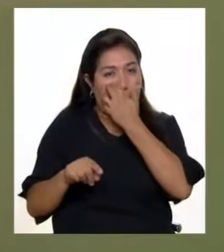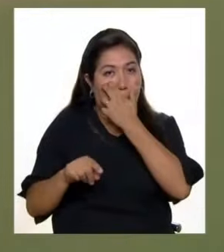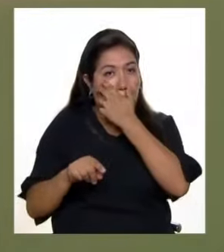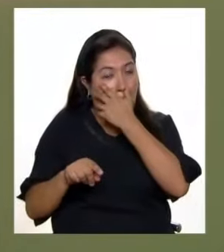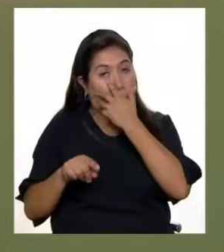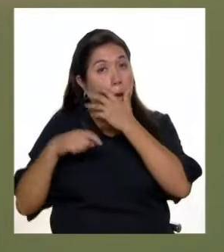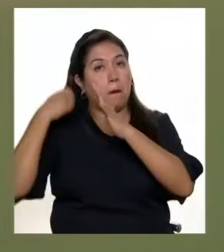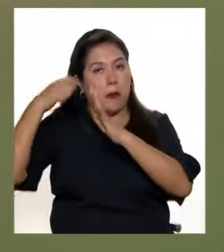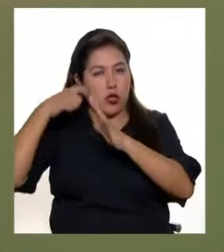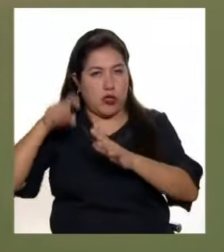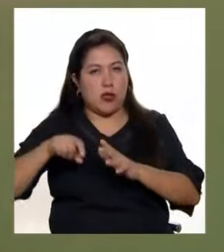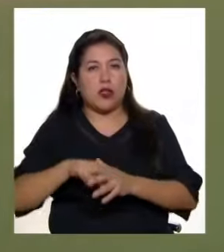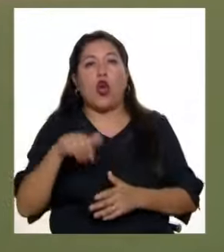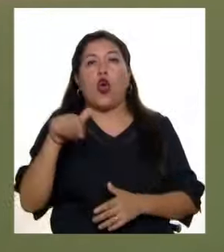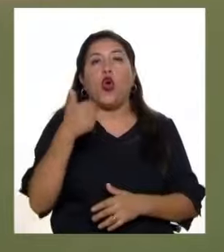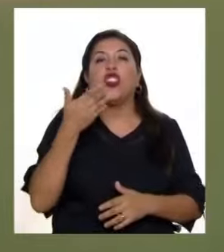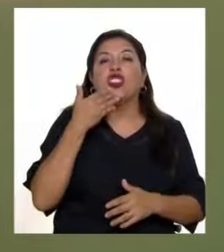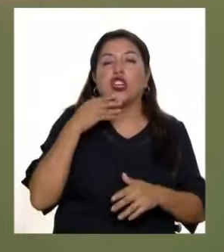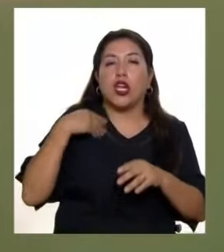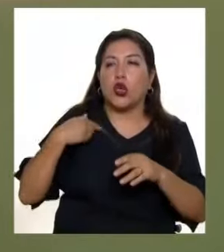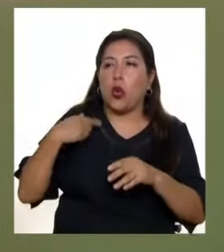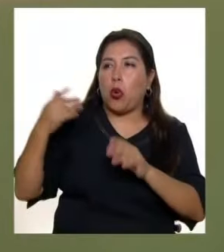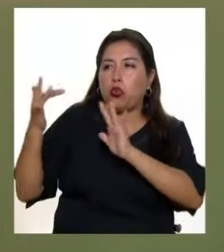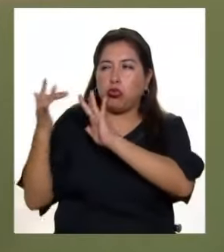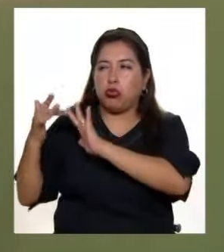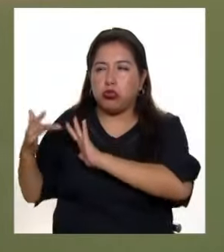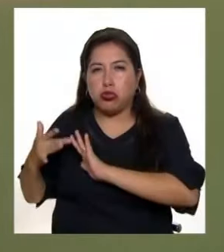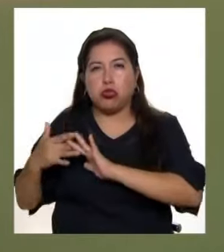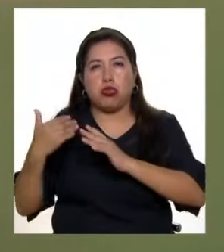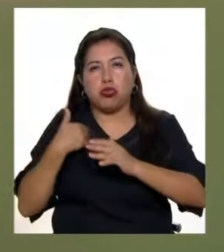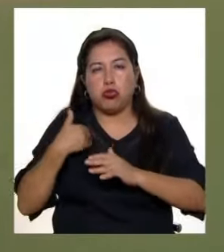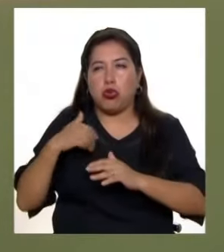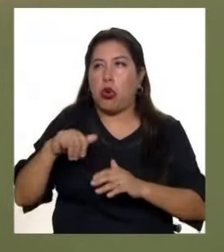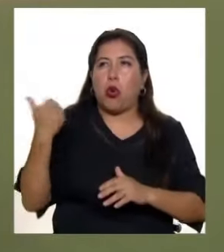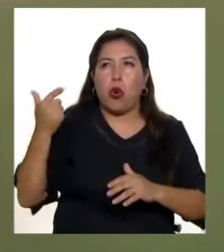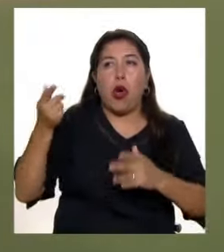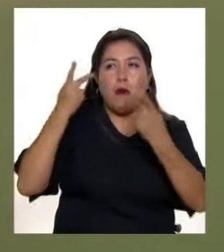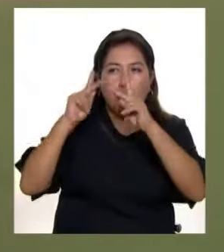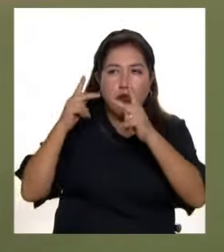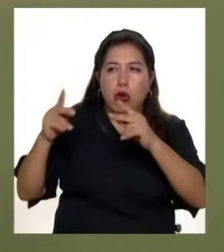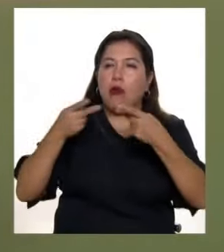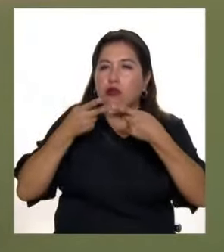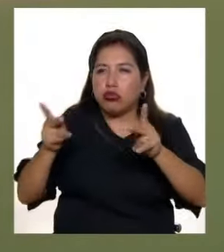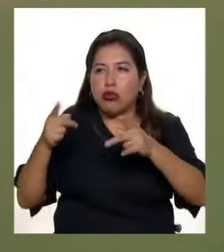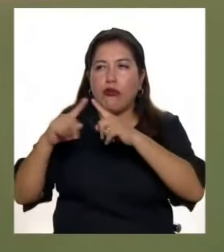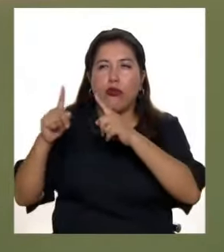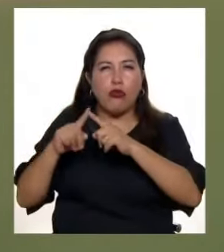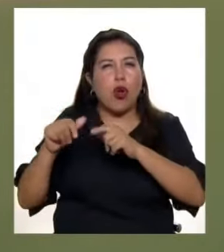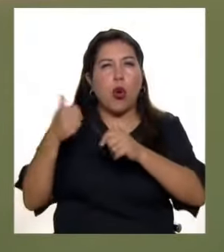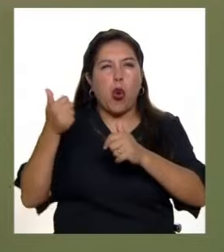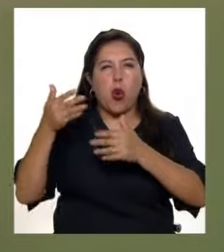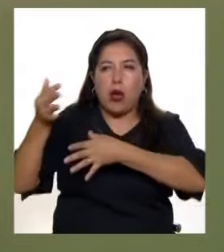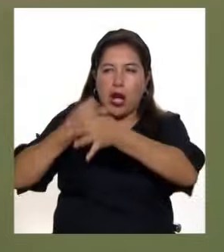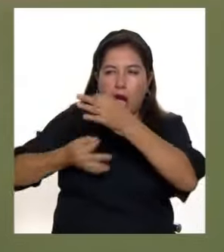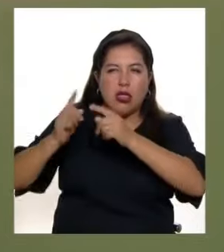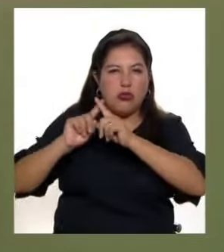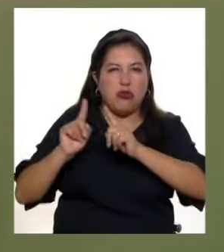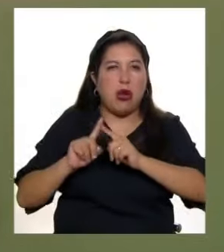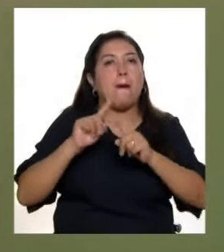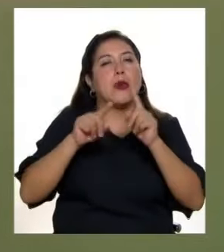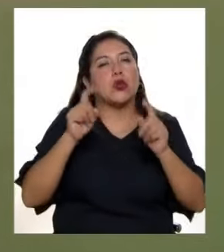trabajar con influenciadores, ¿no? En alguna opción de canje, en alguna opción de sus tarifas publicitarias, viendo tal vez ahí una precisión,